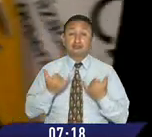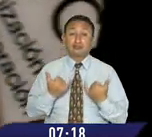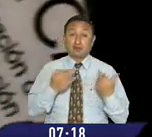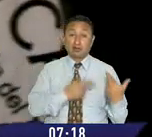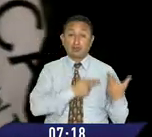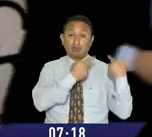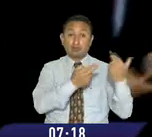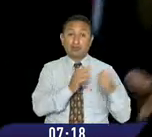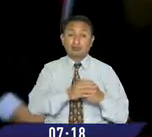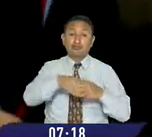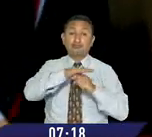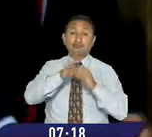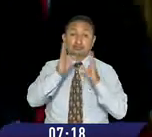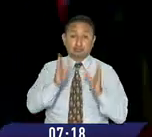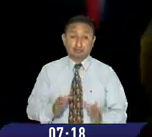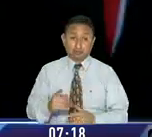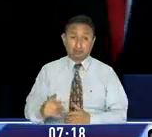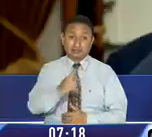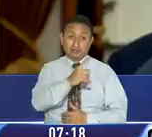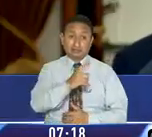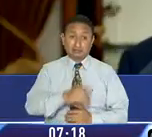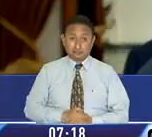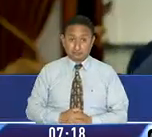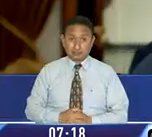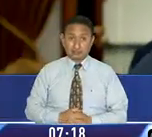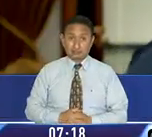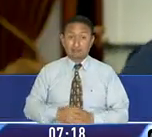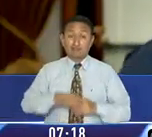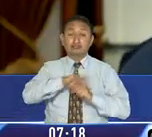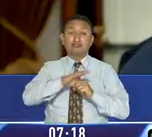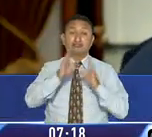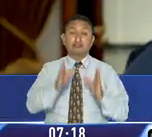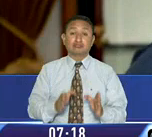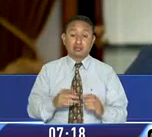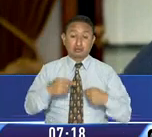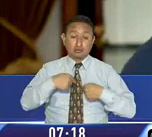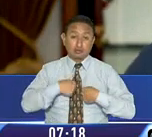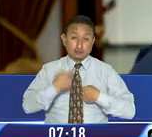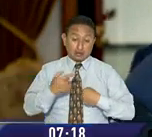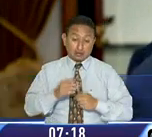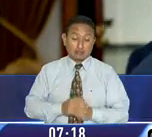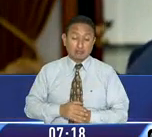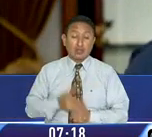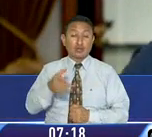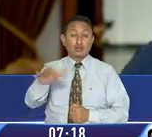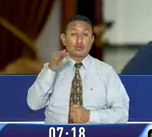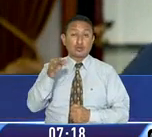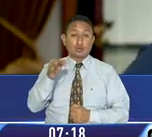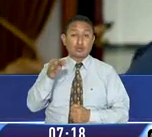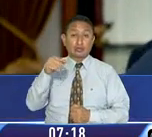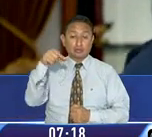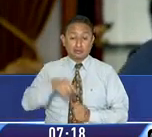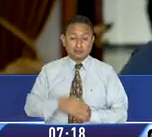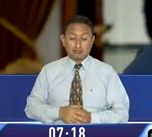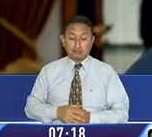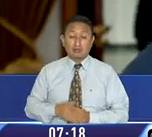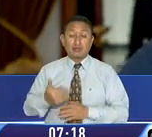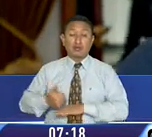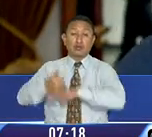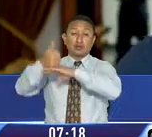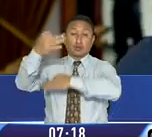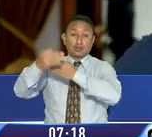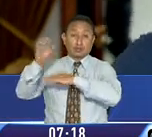sería de la Cancillería ecuatoriana. La Cancillería es simplemente un vehículo diplomático que corre traslado de lo que la justicia